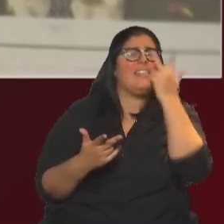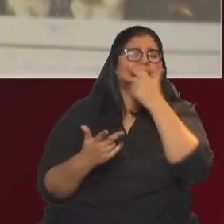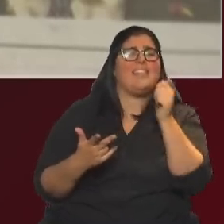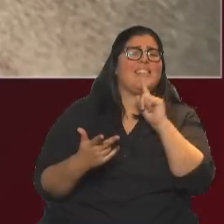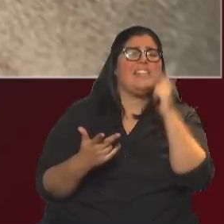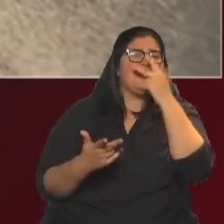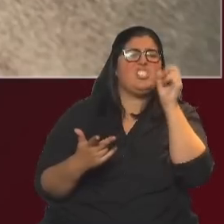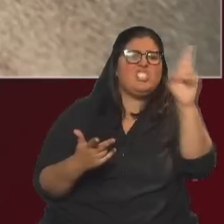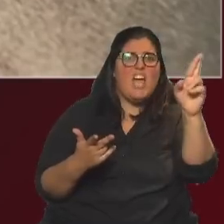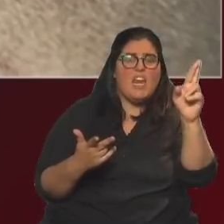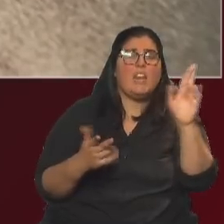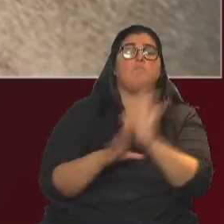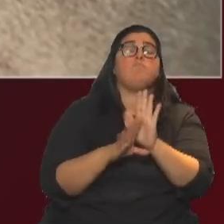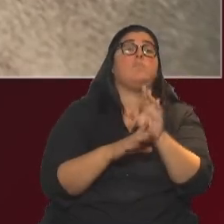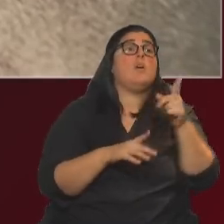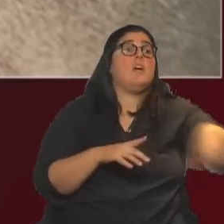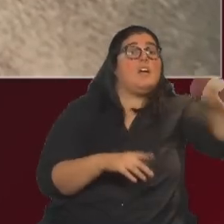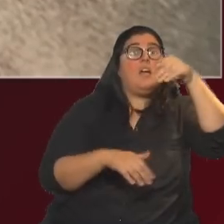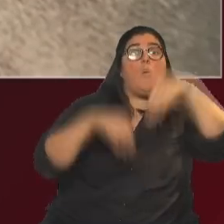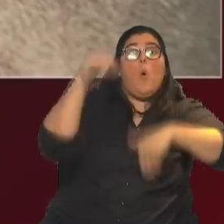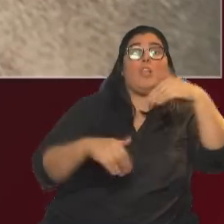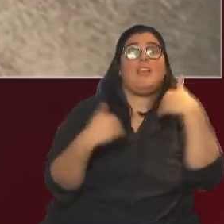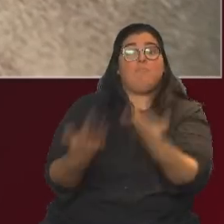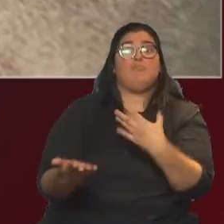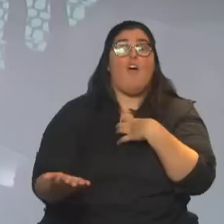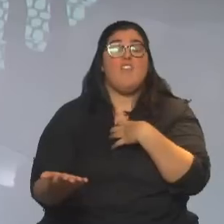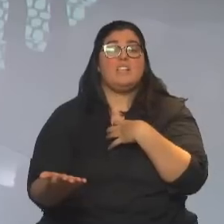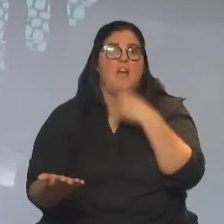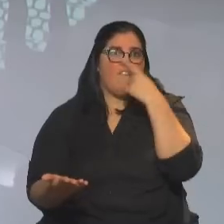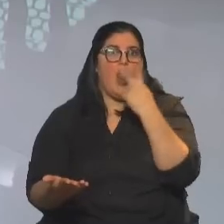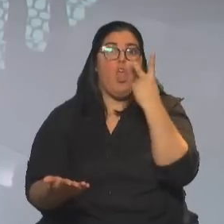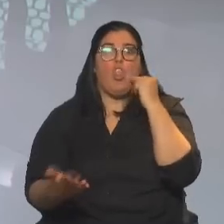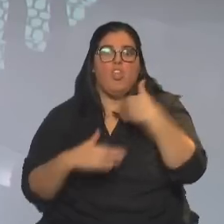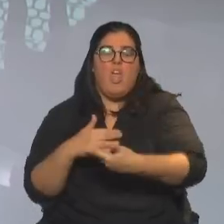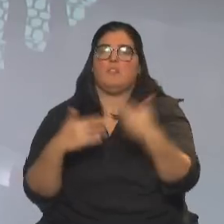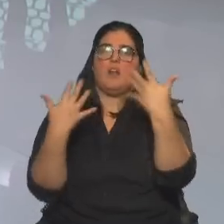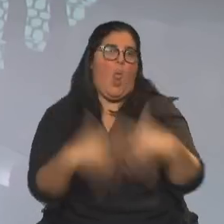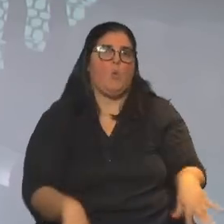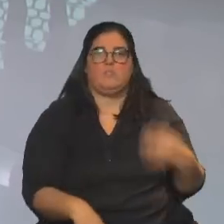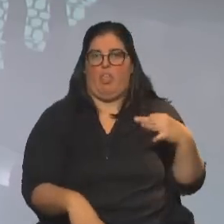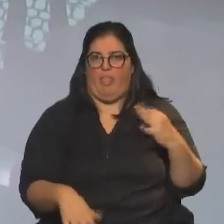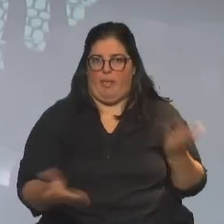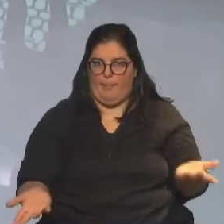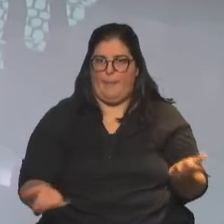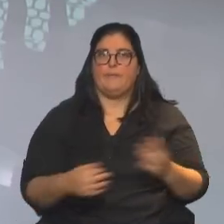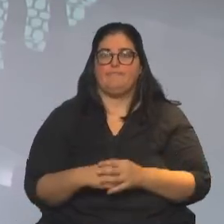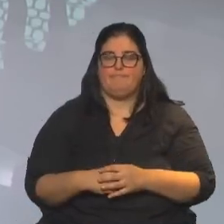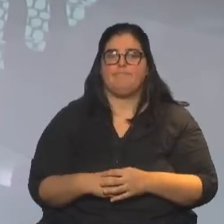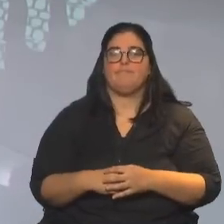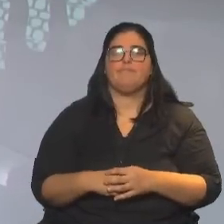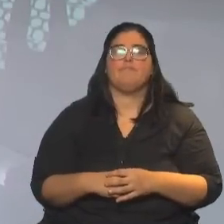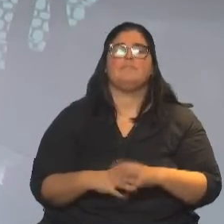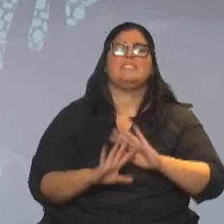48 horas después de una victoria, entre comillas, de este tipo, tuvo que renunciar a su cargo. A ver, ¿qué pasaba en ese momento? Recién lo mencionaba Ebri,